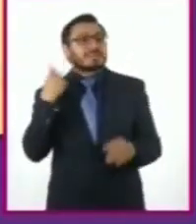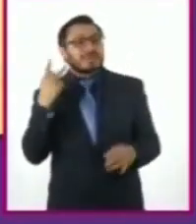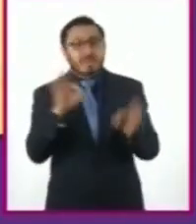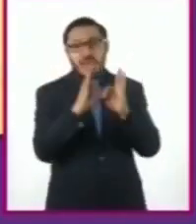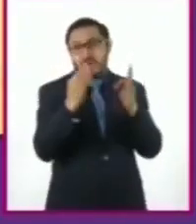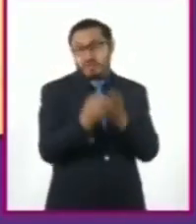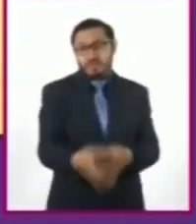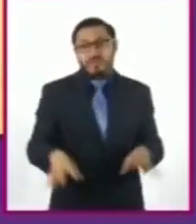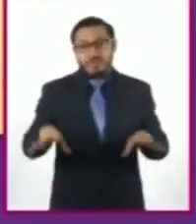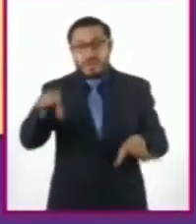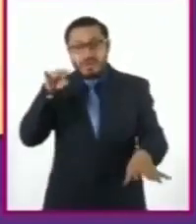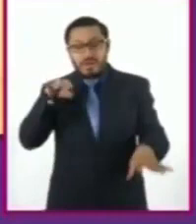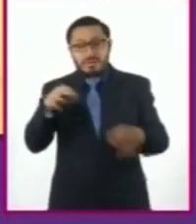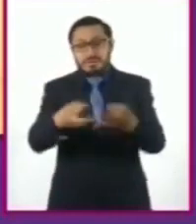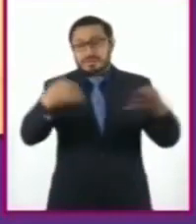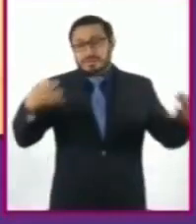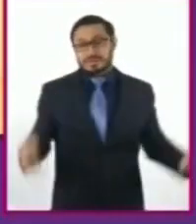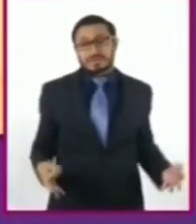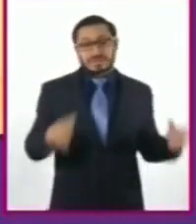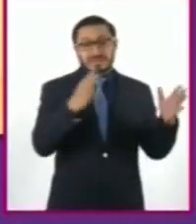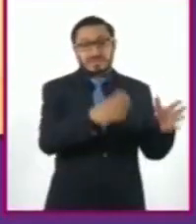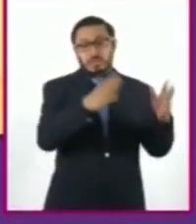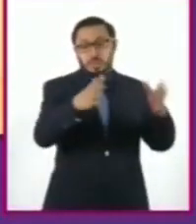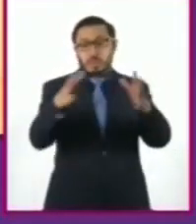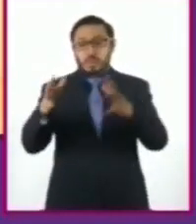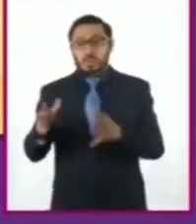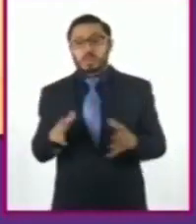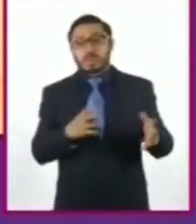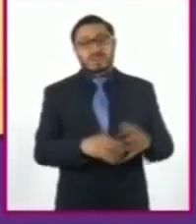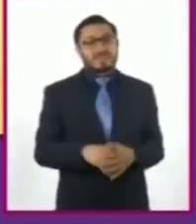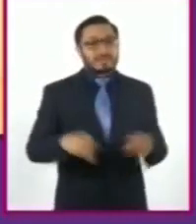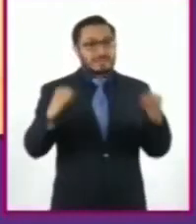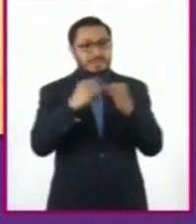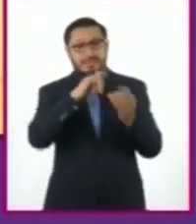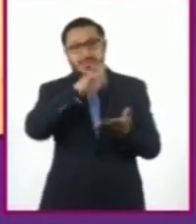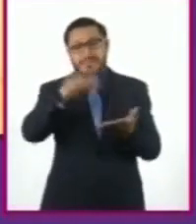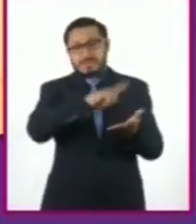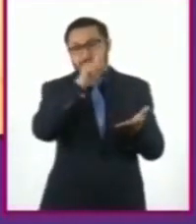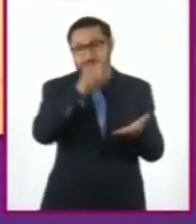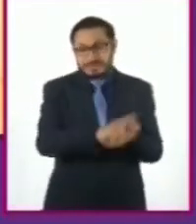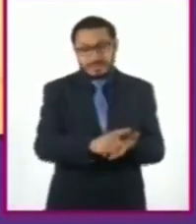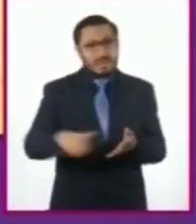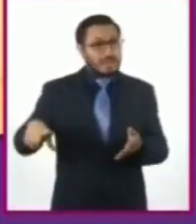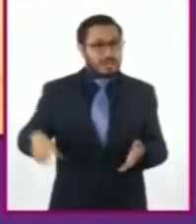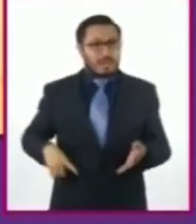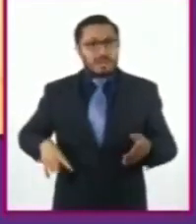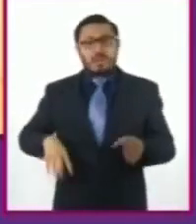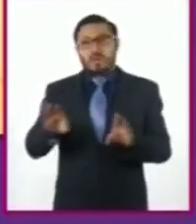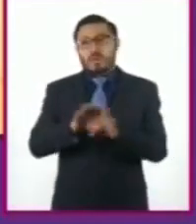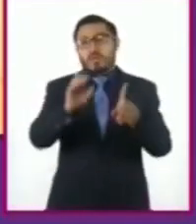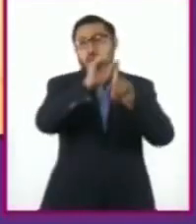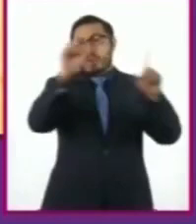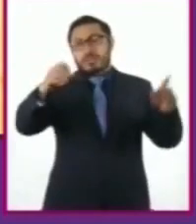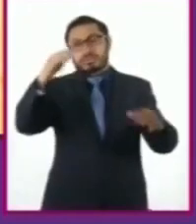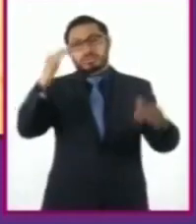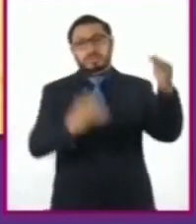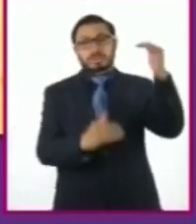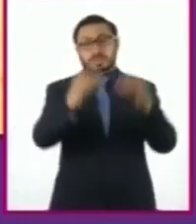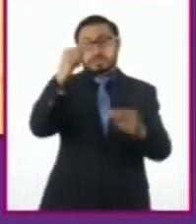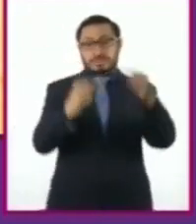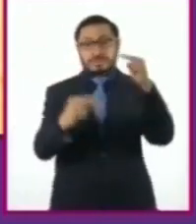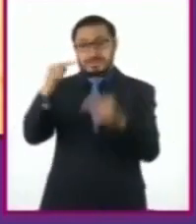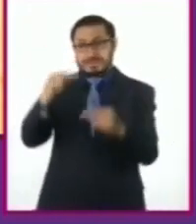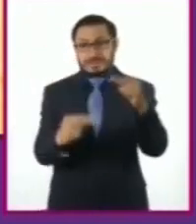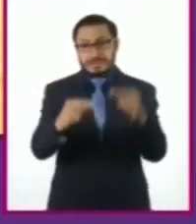de propiedad de la tierra. Las instituciones legales y de gobierno quedaron distribuidas jerárquicamente de